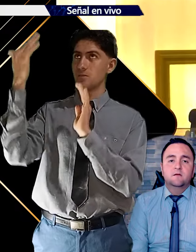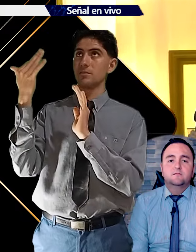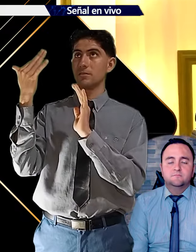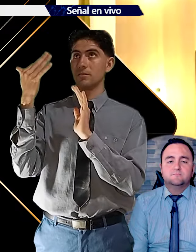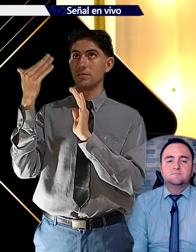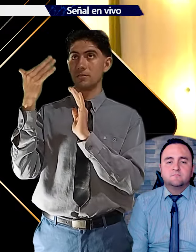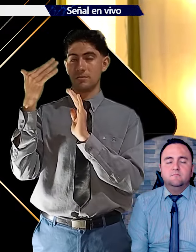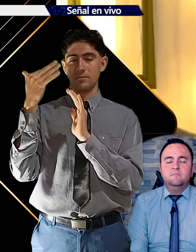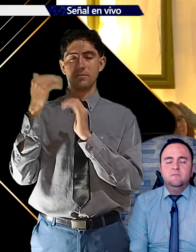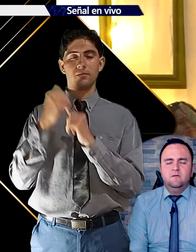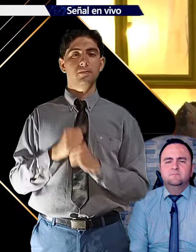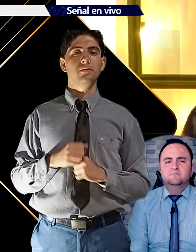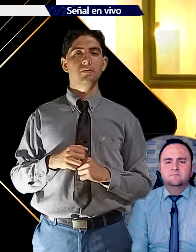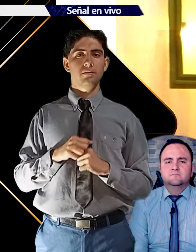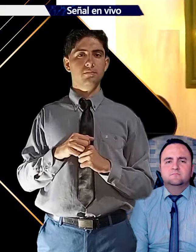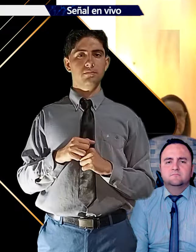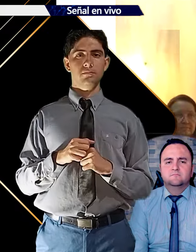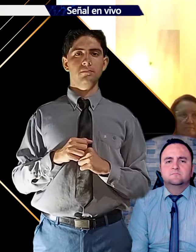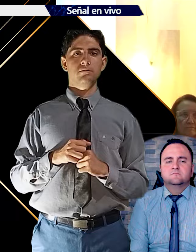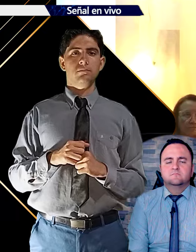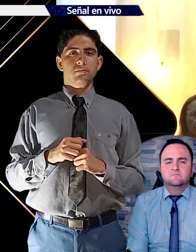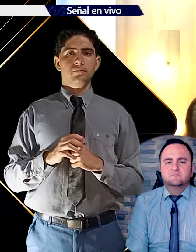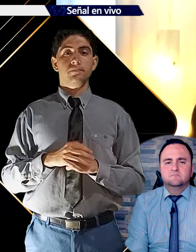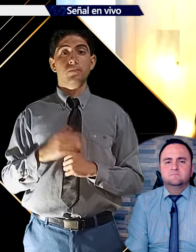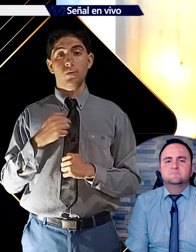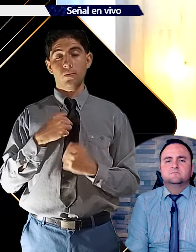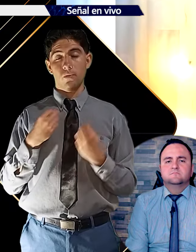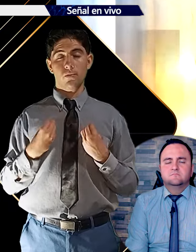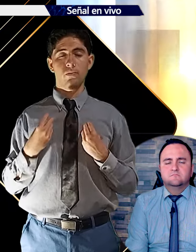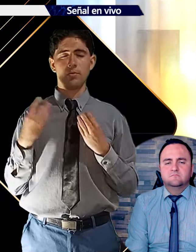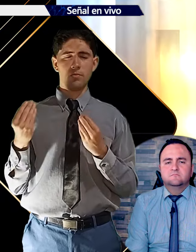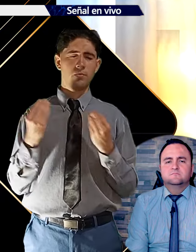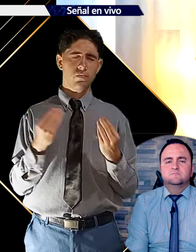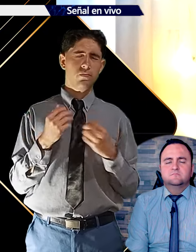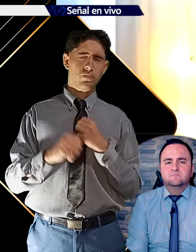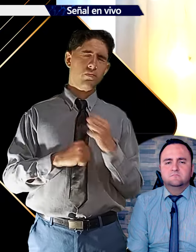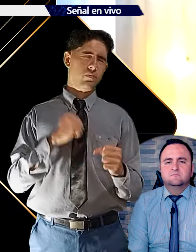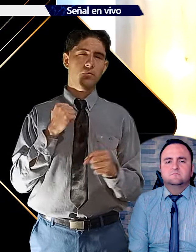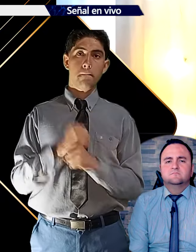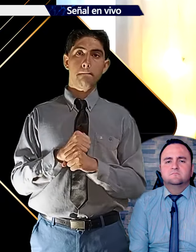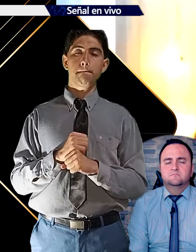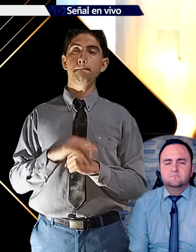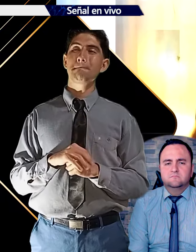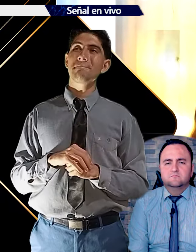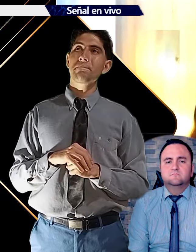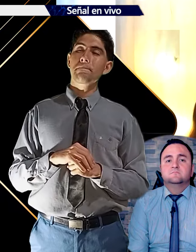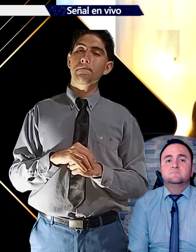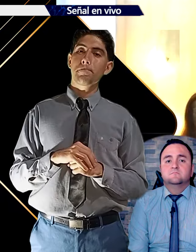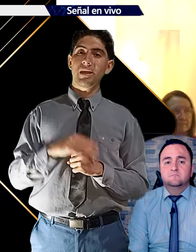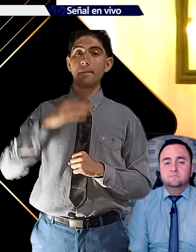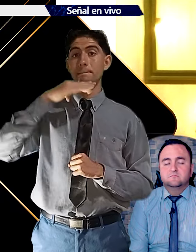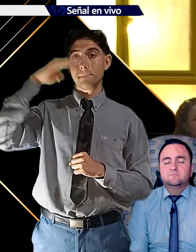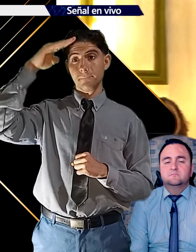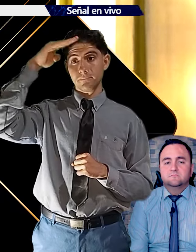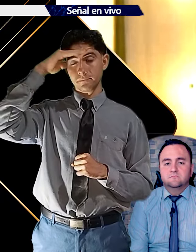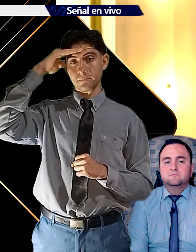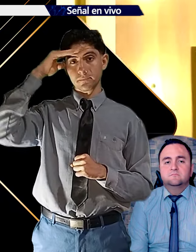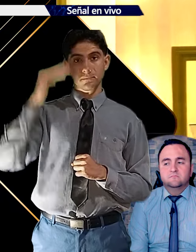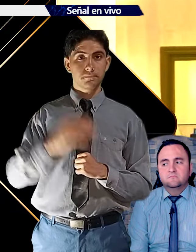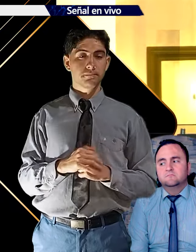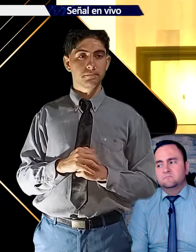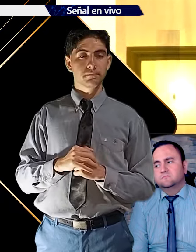y de vosotros huirá. Mire, no use el nombre de Jesús como los antioqueños el Ave María, porque yo viví muchos años en Medellín, y el